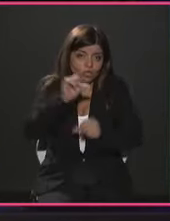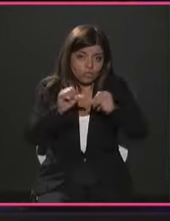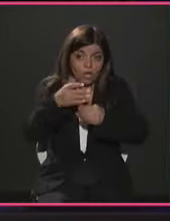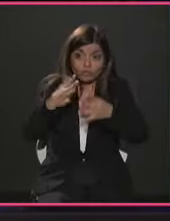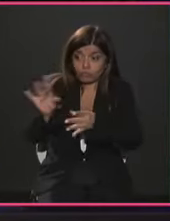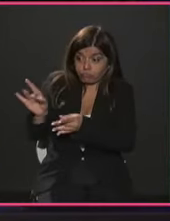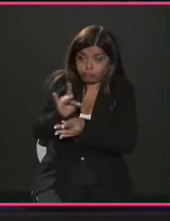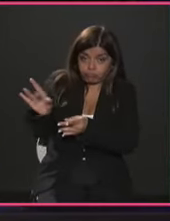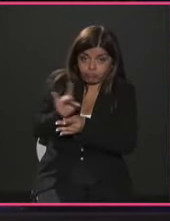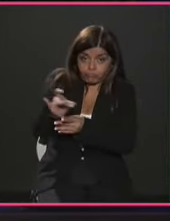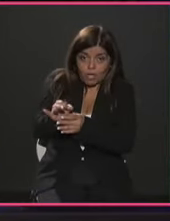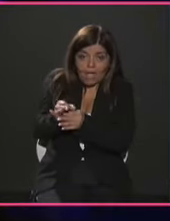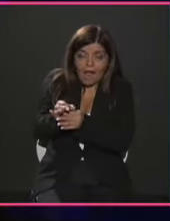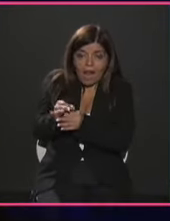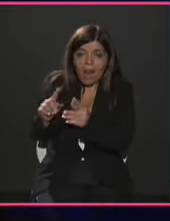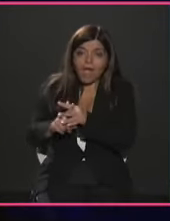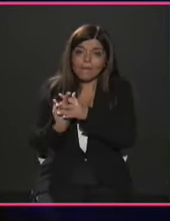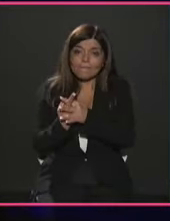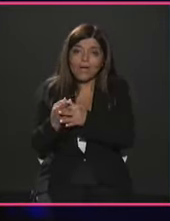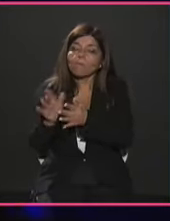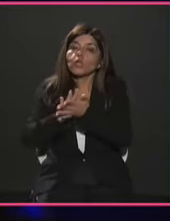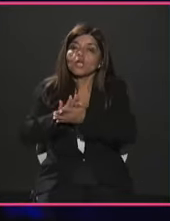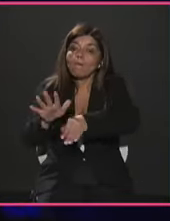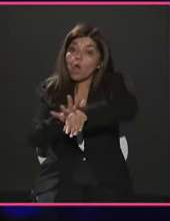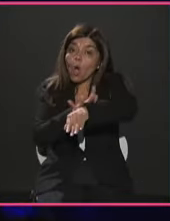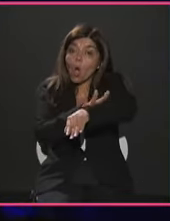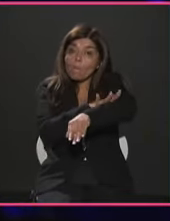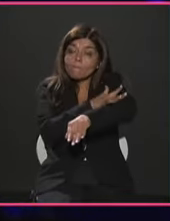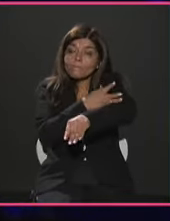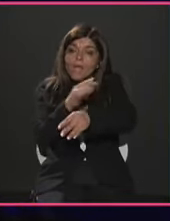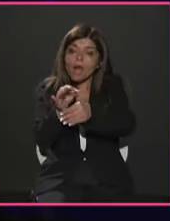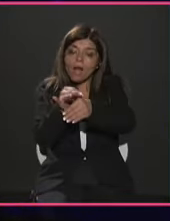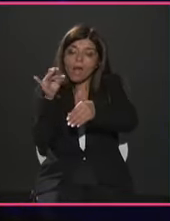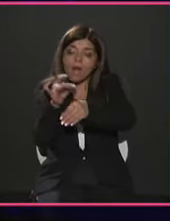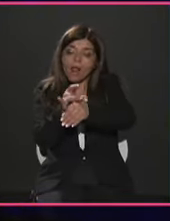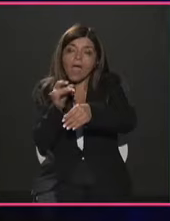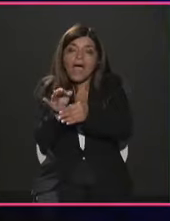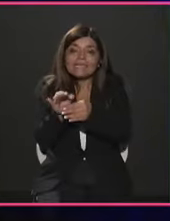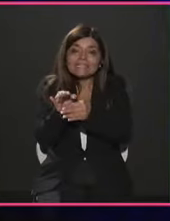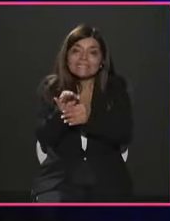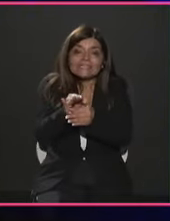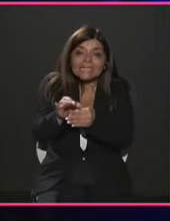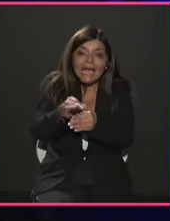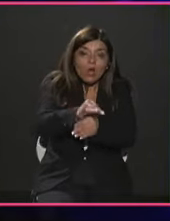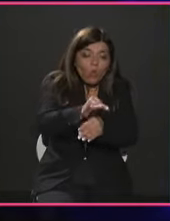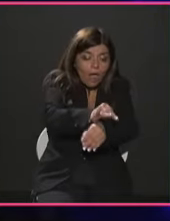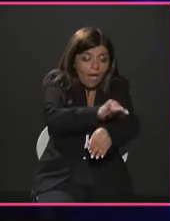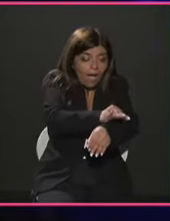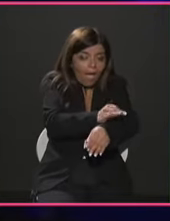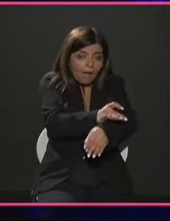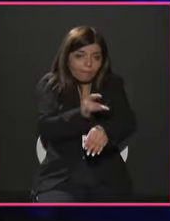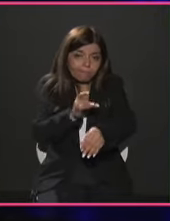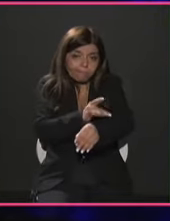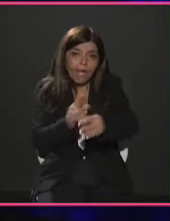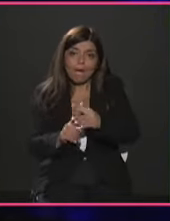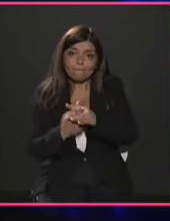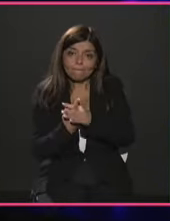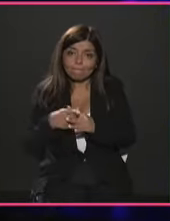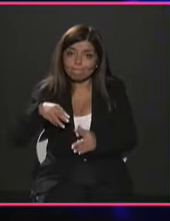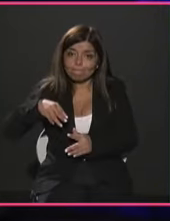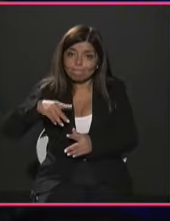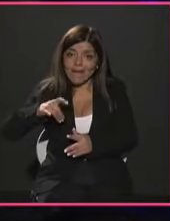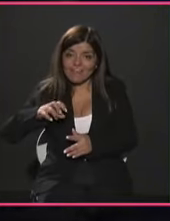ya pueden tomar células de la piel y poder hacer gracias a